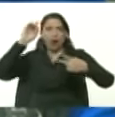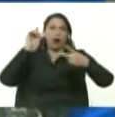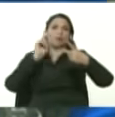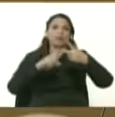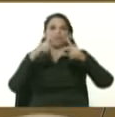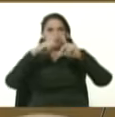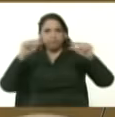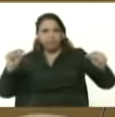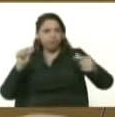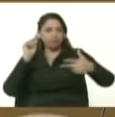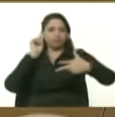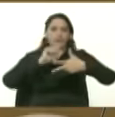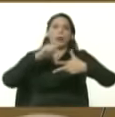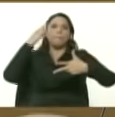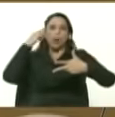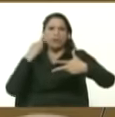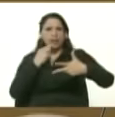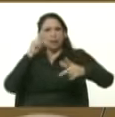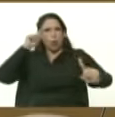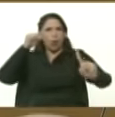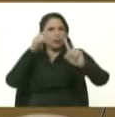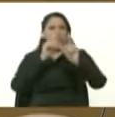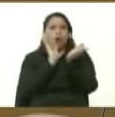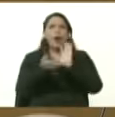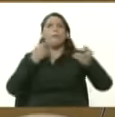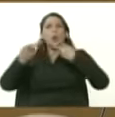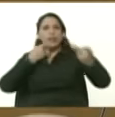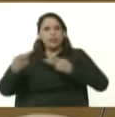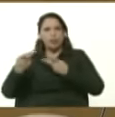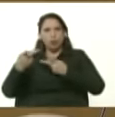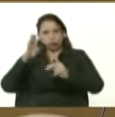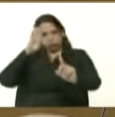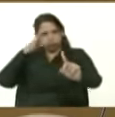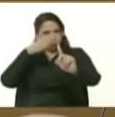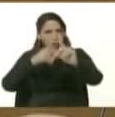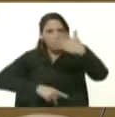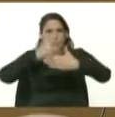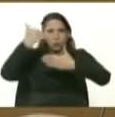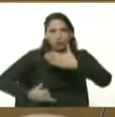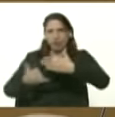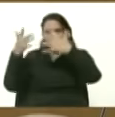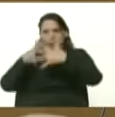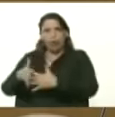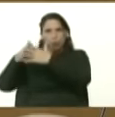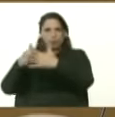la bolivariana, un objetivo geopolítico que se ha trazado el proyecto monreísta.